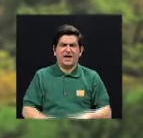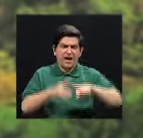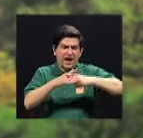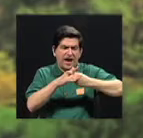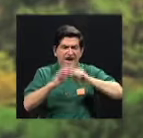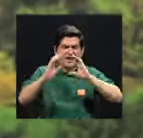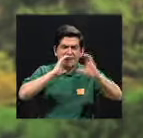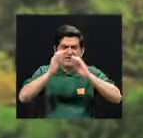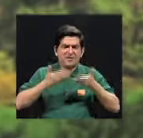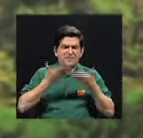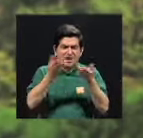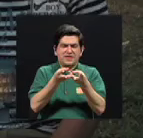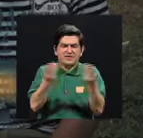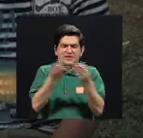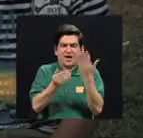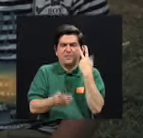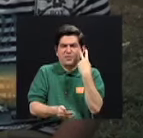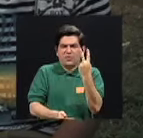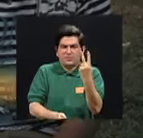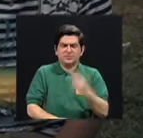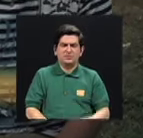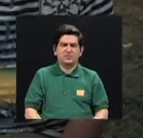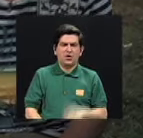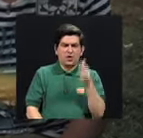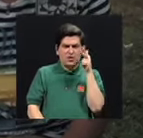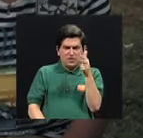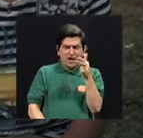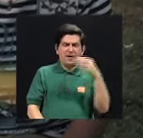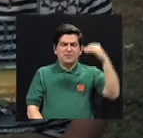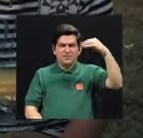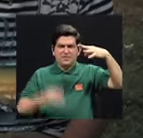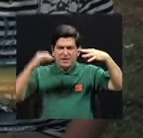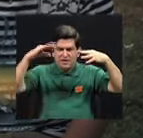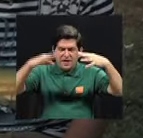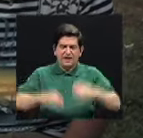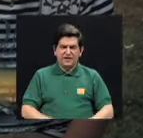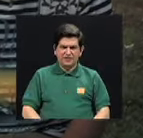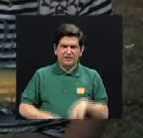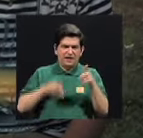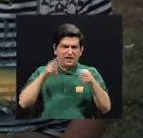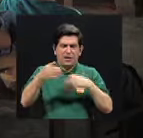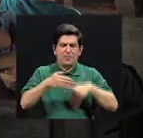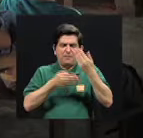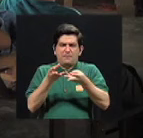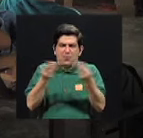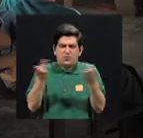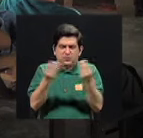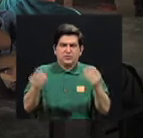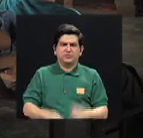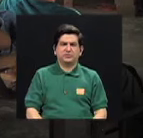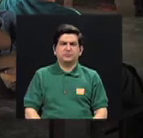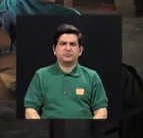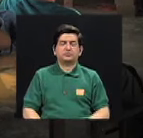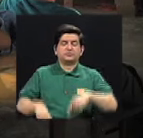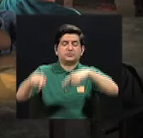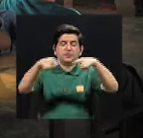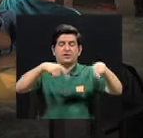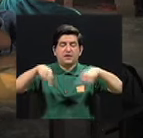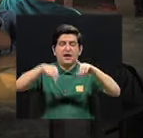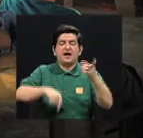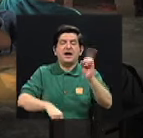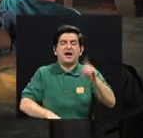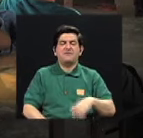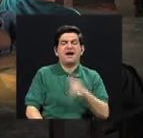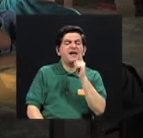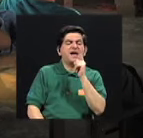de comunicación y producción audiovisual. Lo que es cámaras, iluminación, edición, postproducción. Que a dónde se va a ir a grabar, que